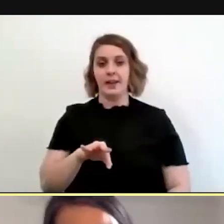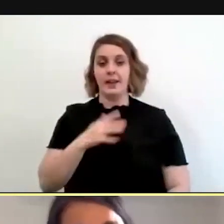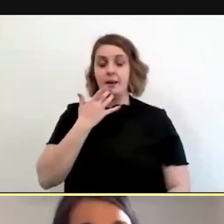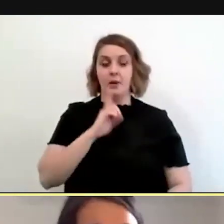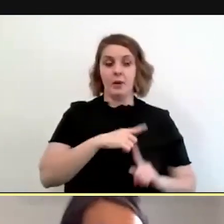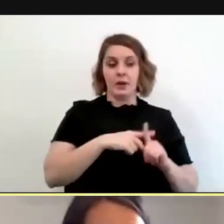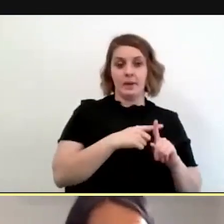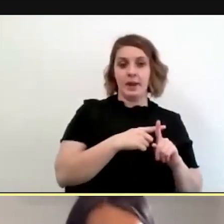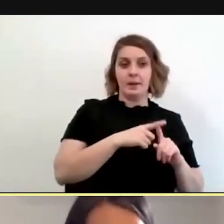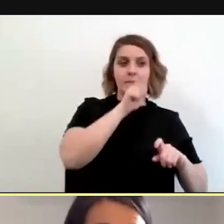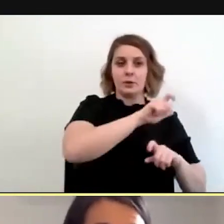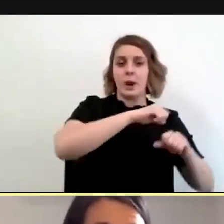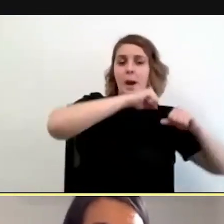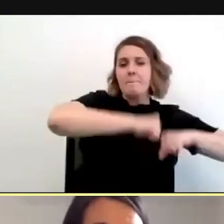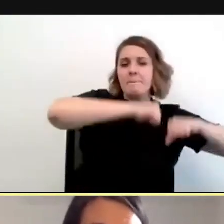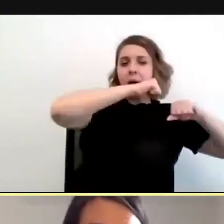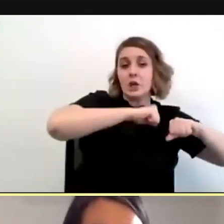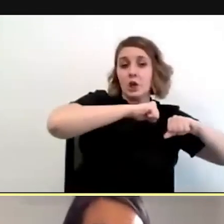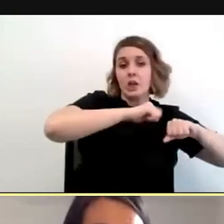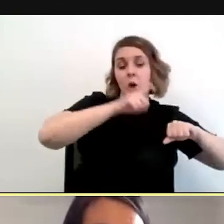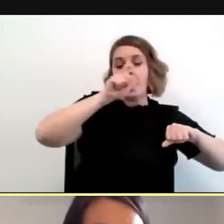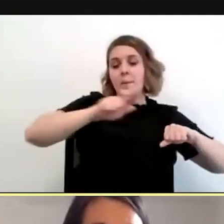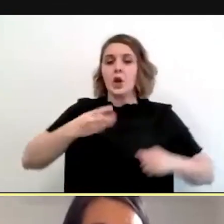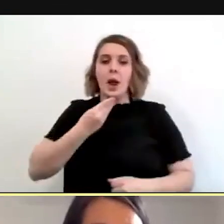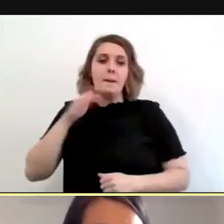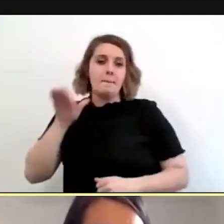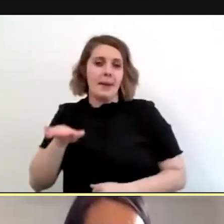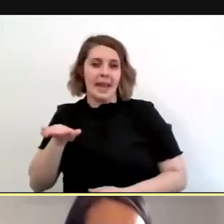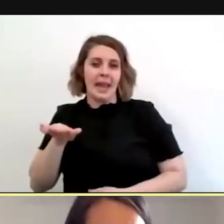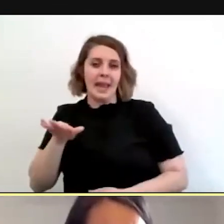desde los muy mayores hasta los muy pequeños. Yo creo que tienen que